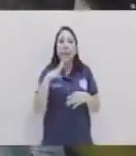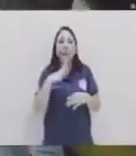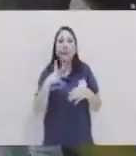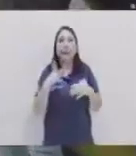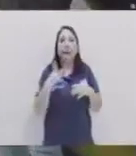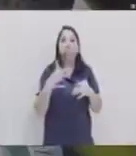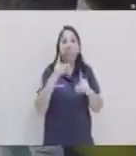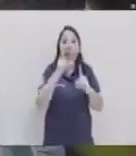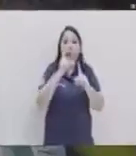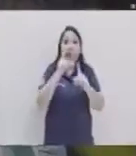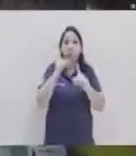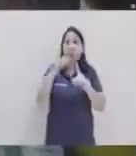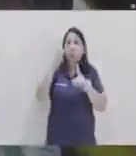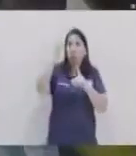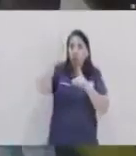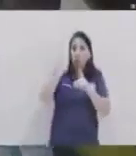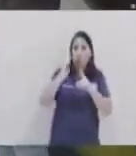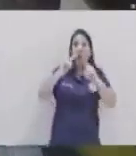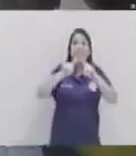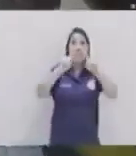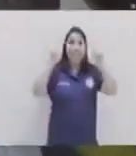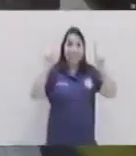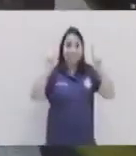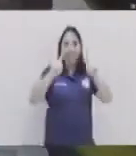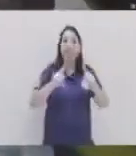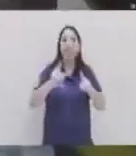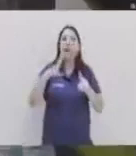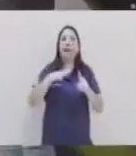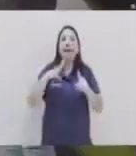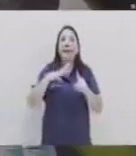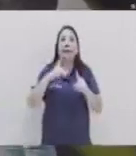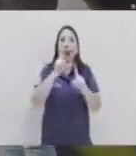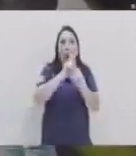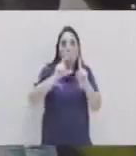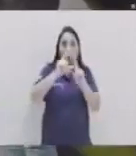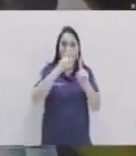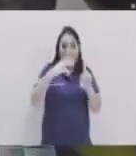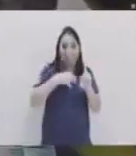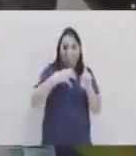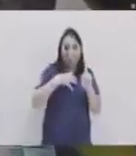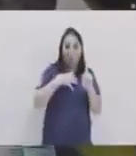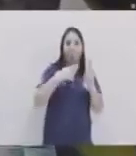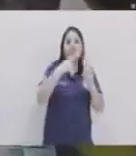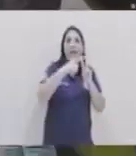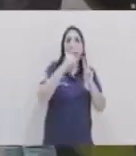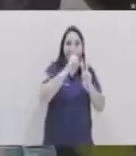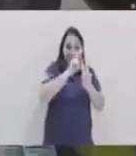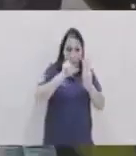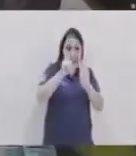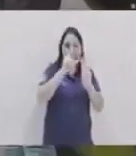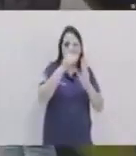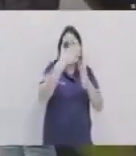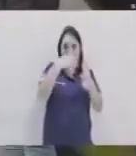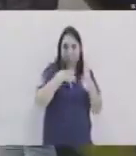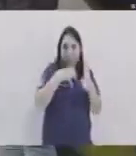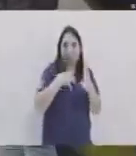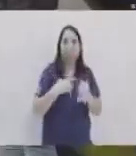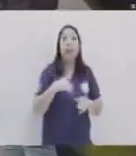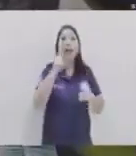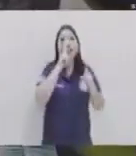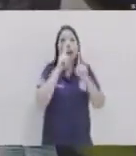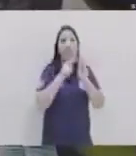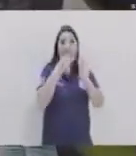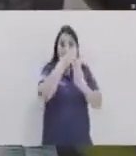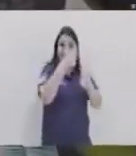dioses. Todo lleva ese enfoque, por decirlo así. En la literatura azteca, en la literatura náhuatl. Y algo que comparten las 3 es que